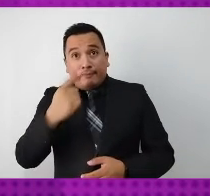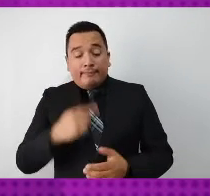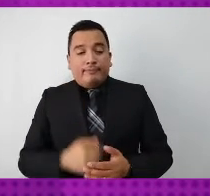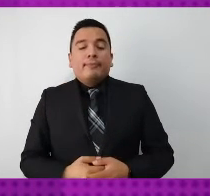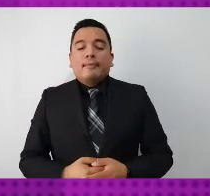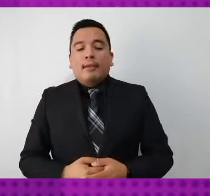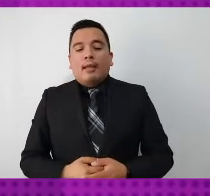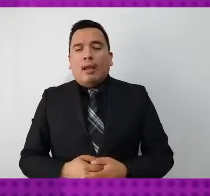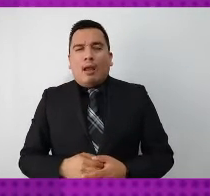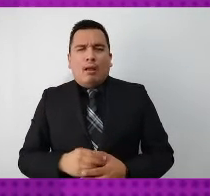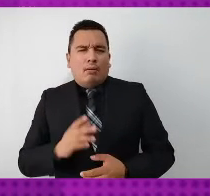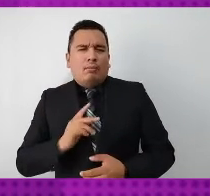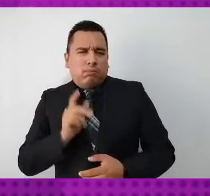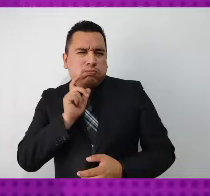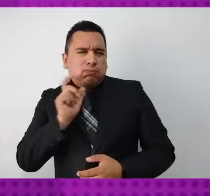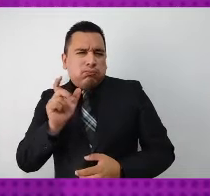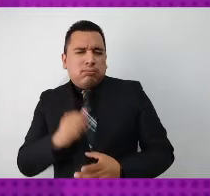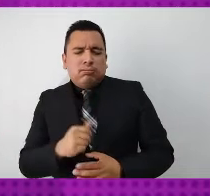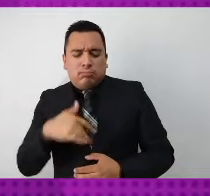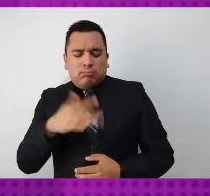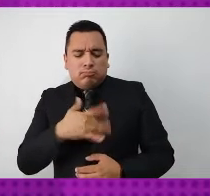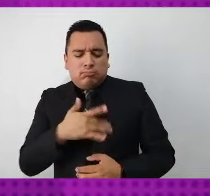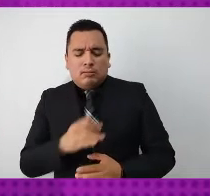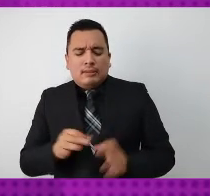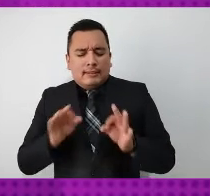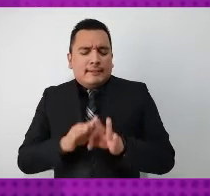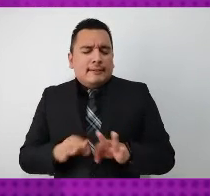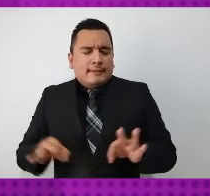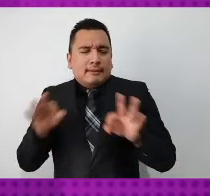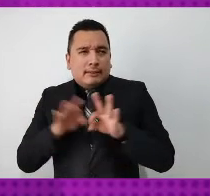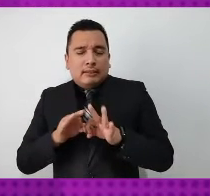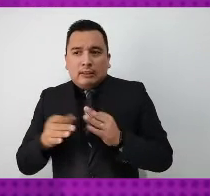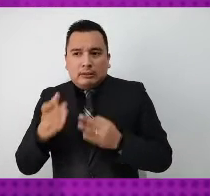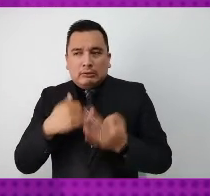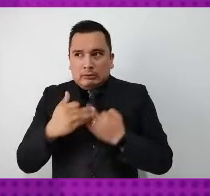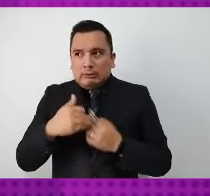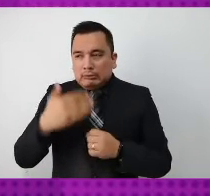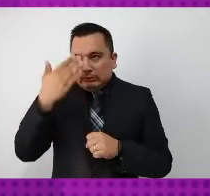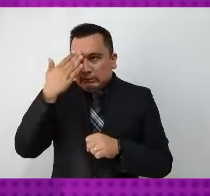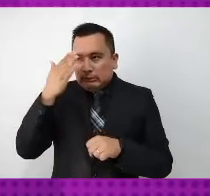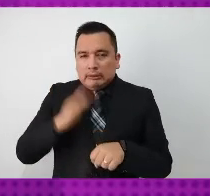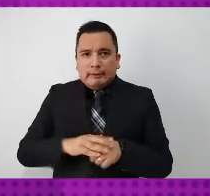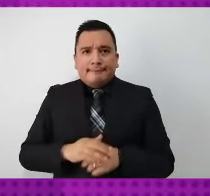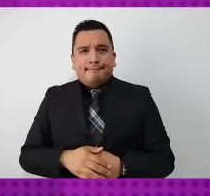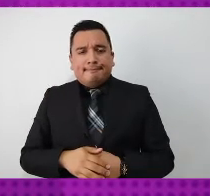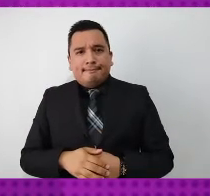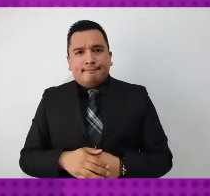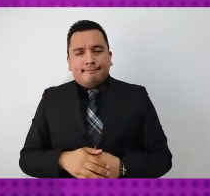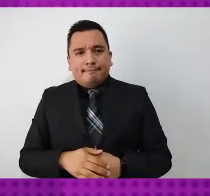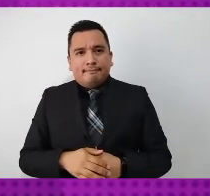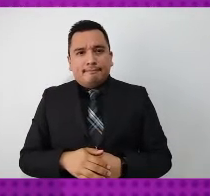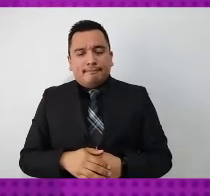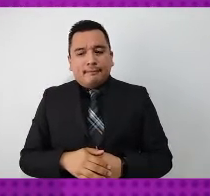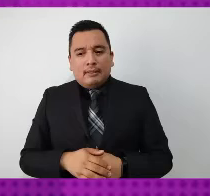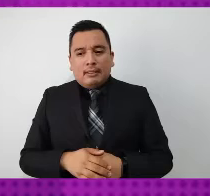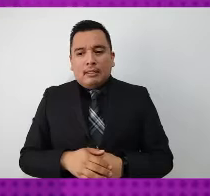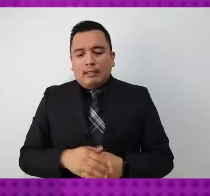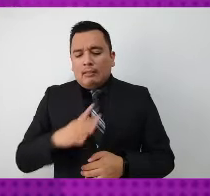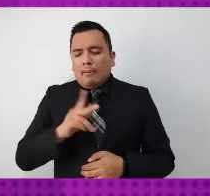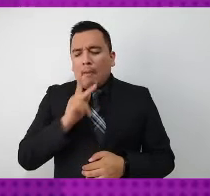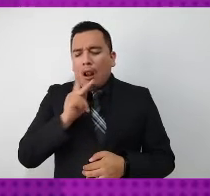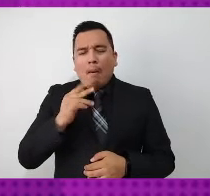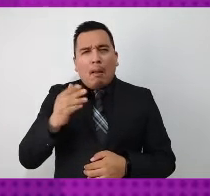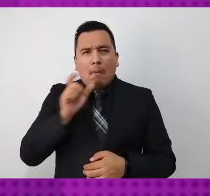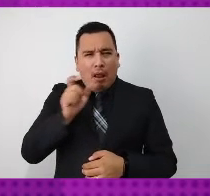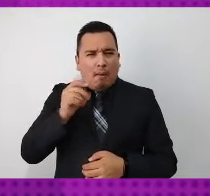se me hace muy significativa y estuvo un tiempo en que se usó mucho este últimamente no lo escuchado pero creo que lo que